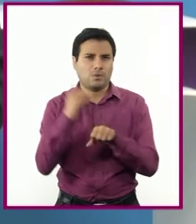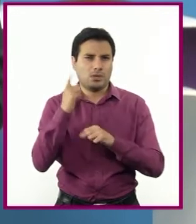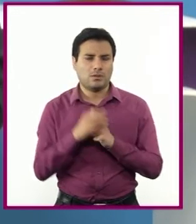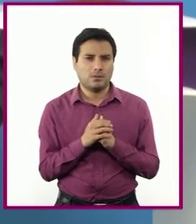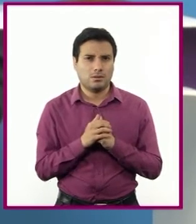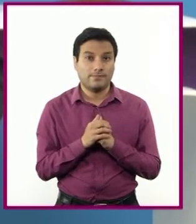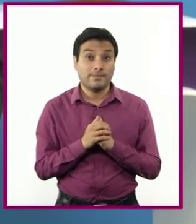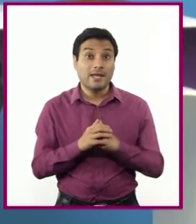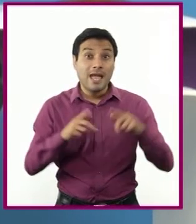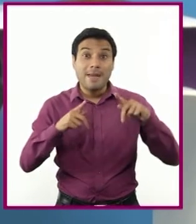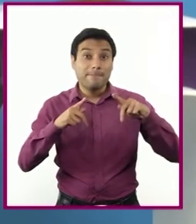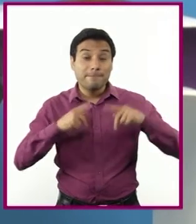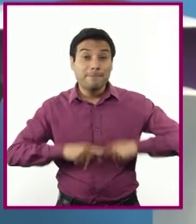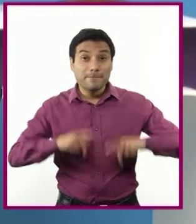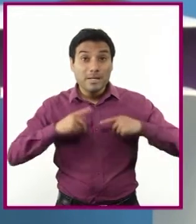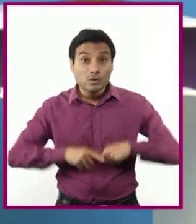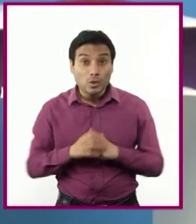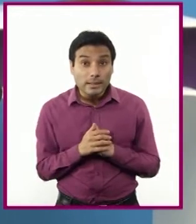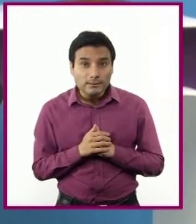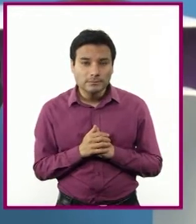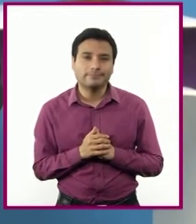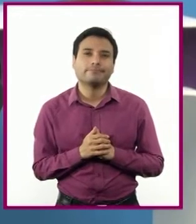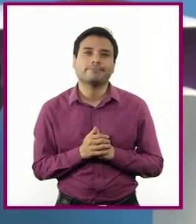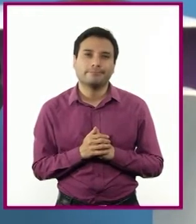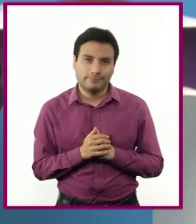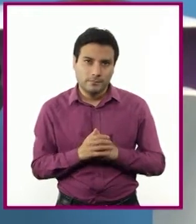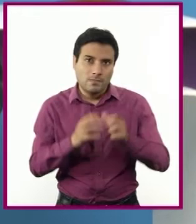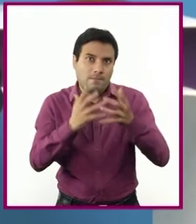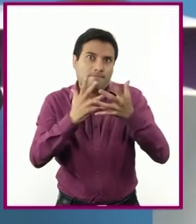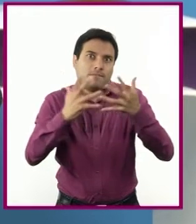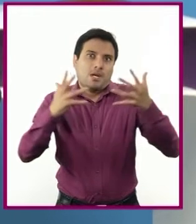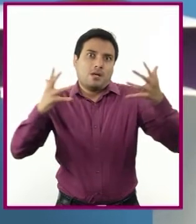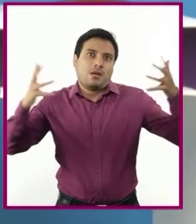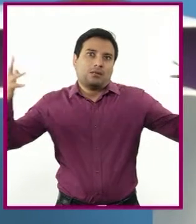se distribuye en un territorio mucho más extenso.